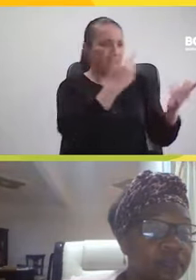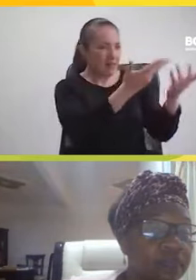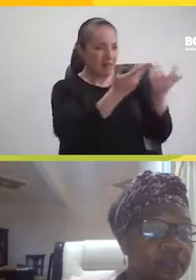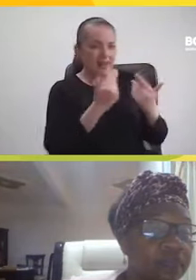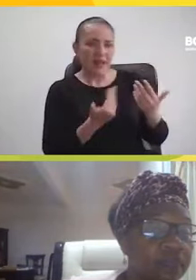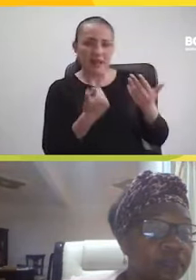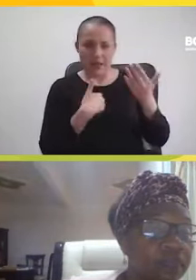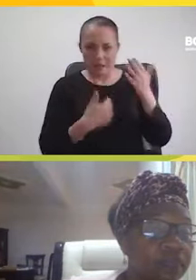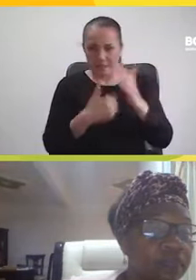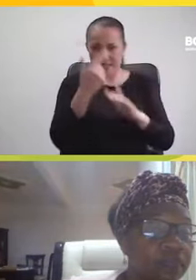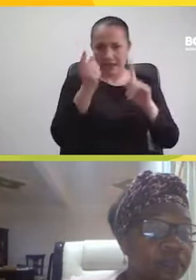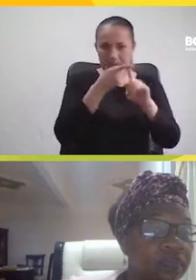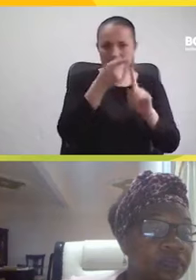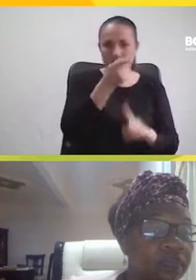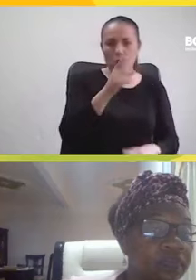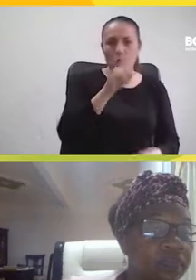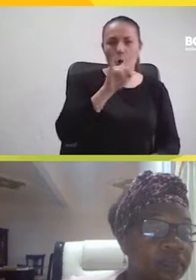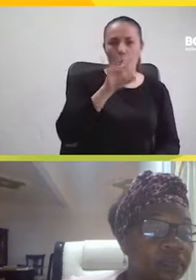con Uriel.